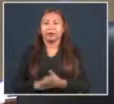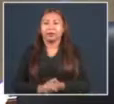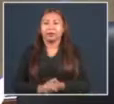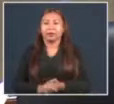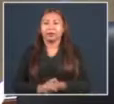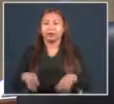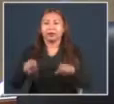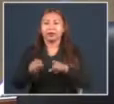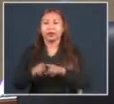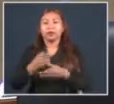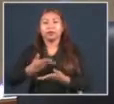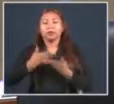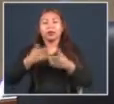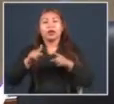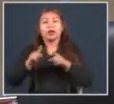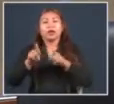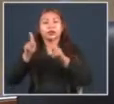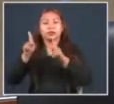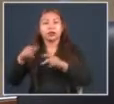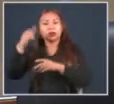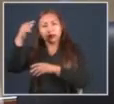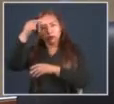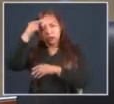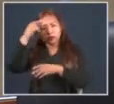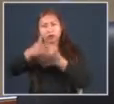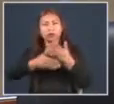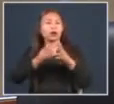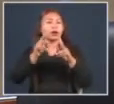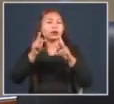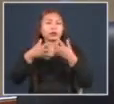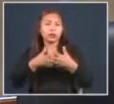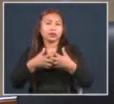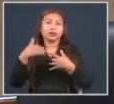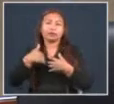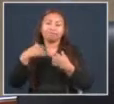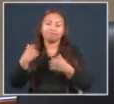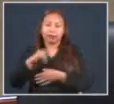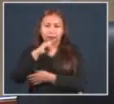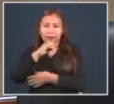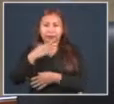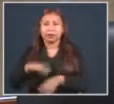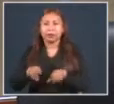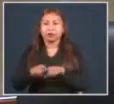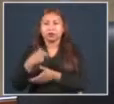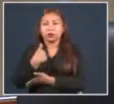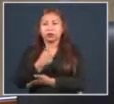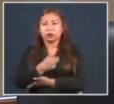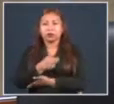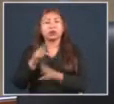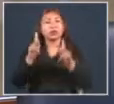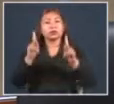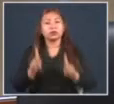respiro a los gobiernos locales que están sufriendo. Y para decirle a la ciudadanía, señor